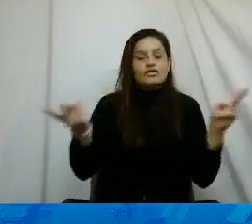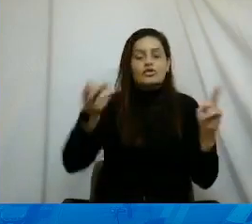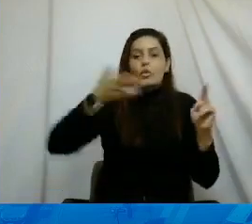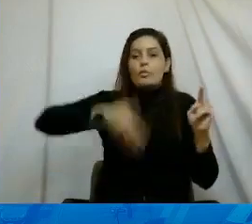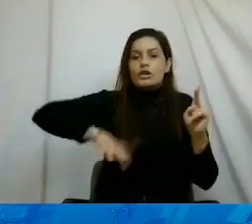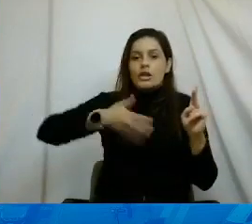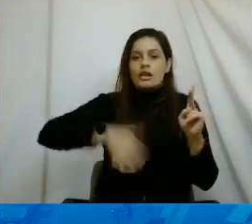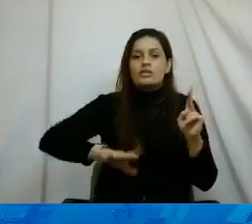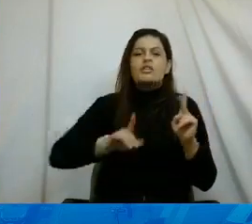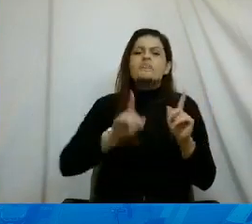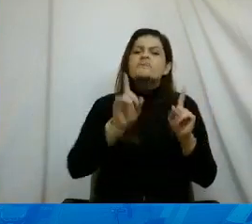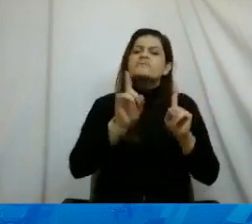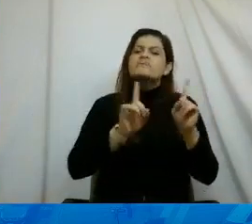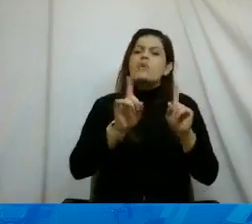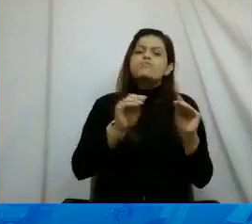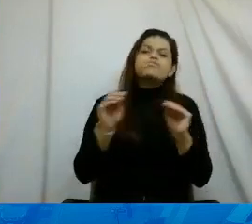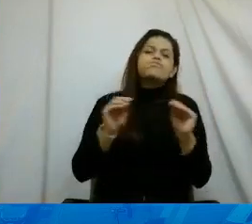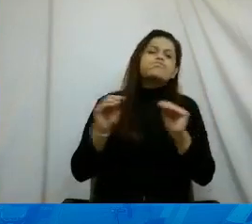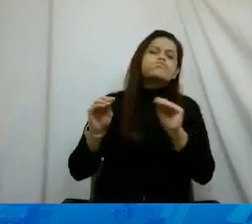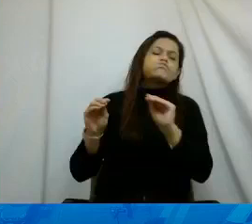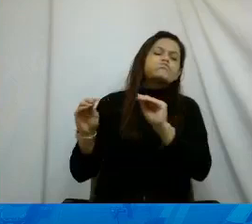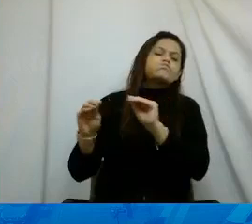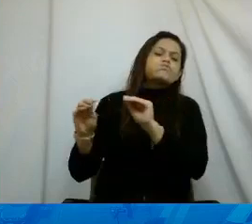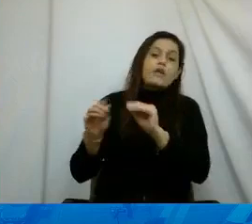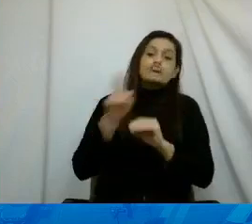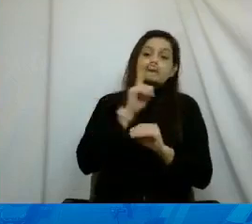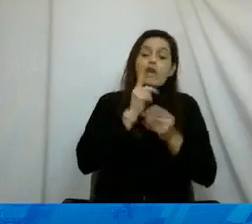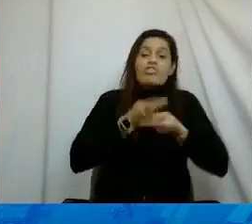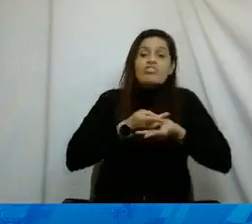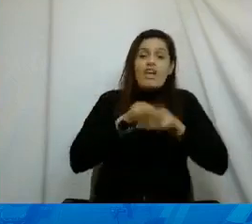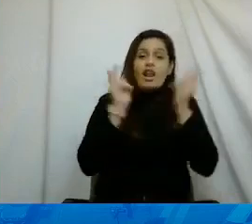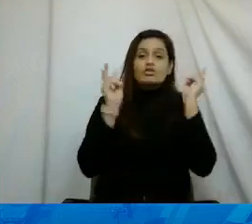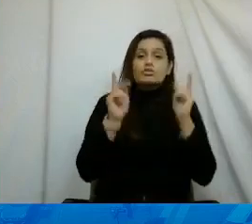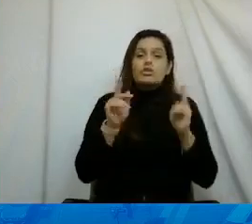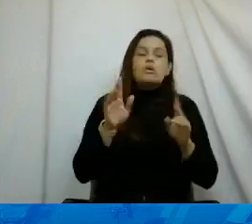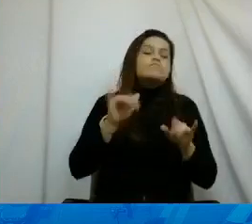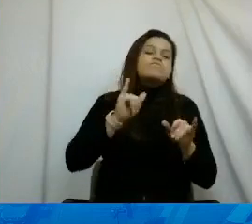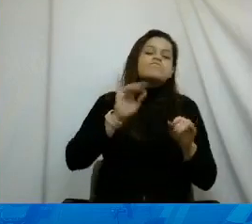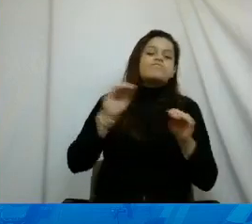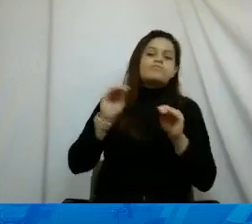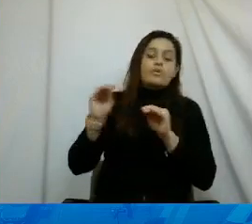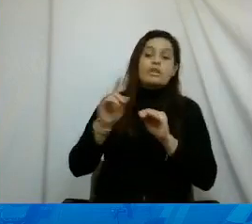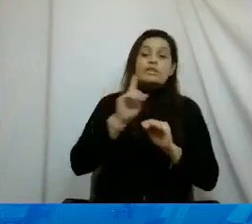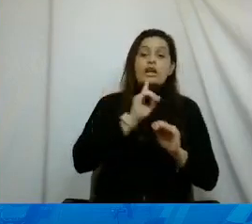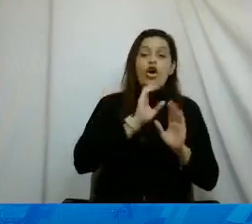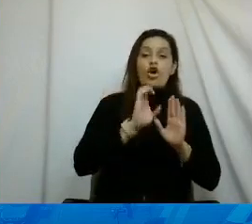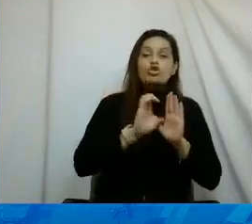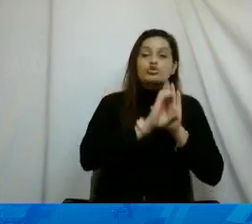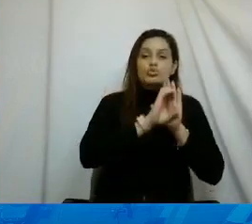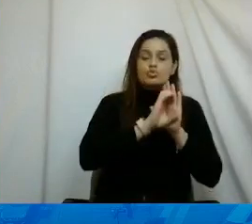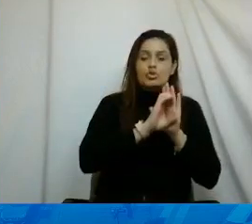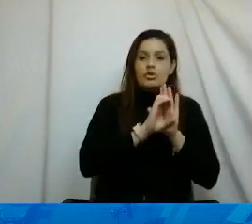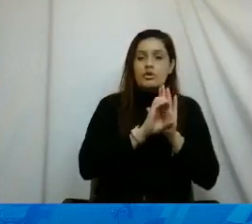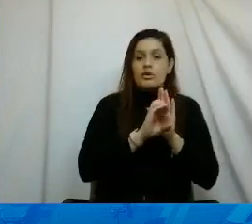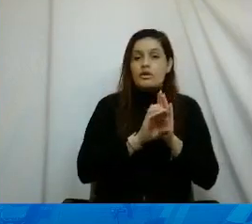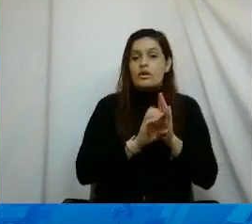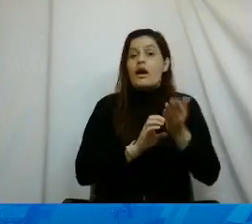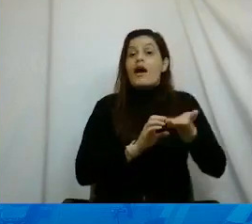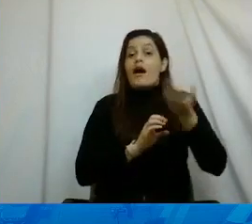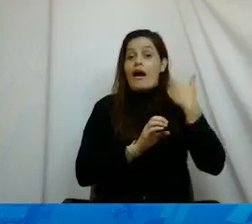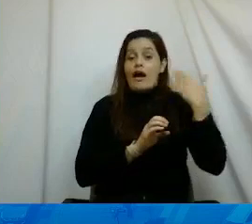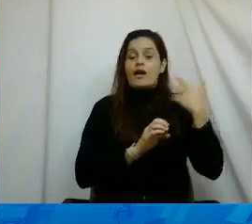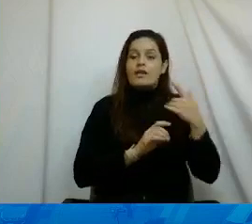postergados durante siglos, diría yo, desde la constitución de lo que en algún momento fue la Capitanía de